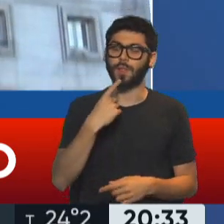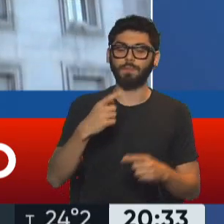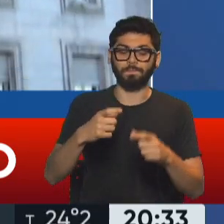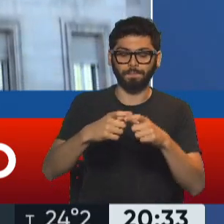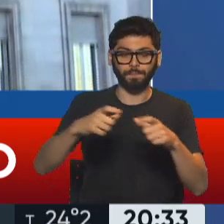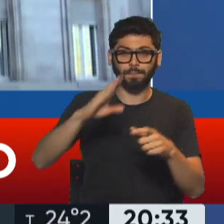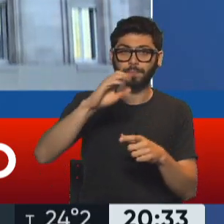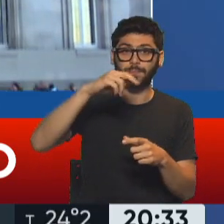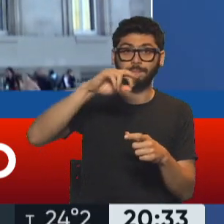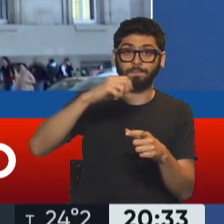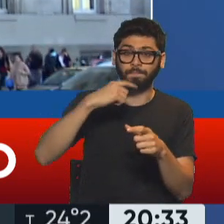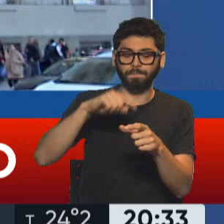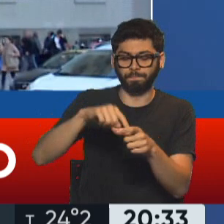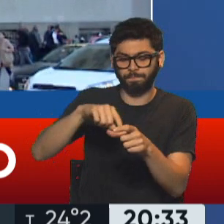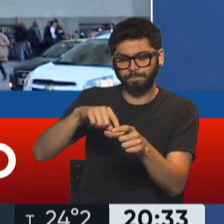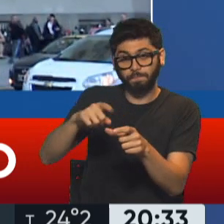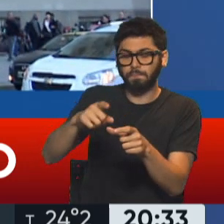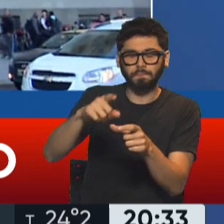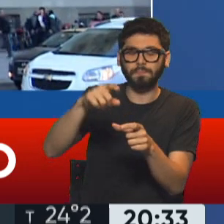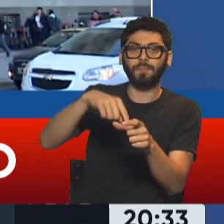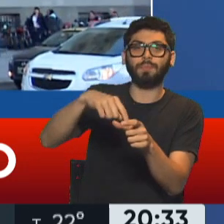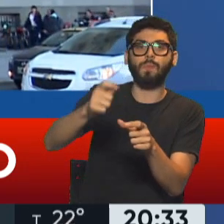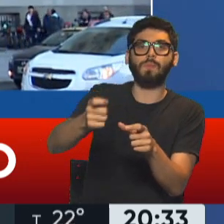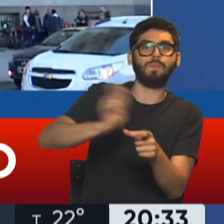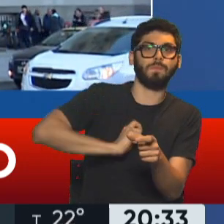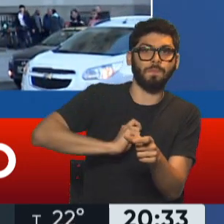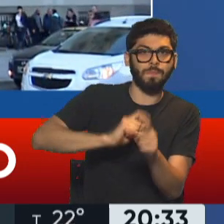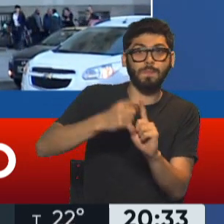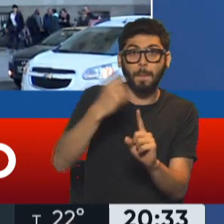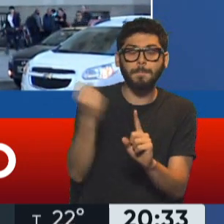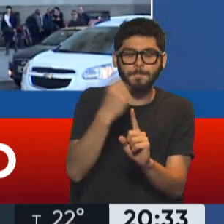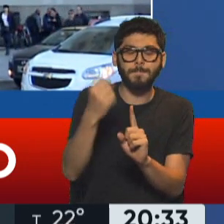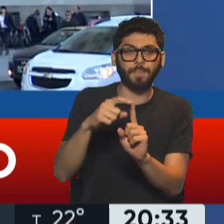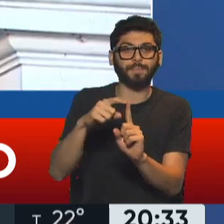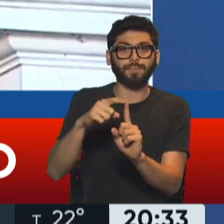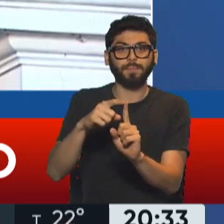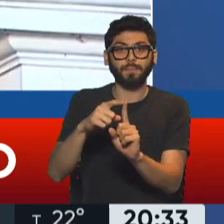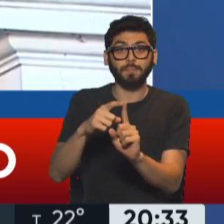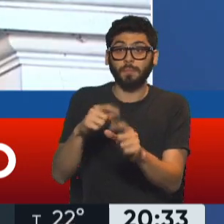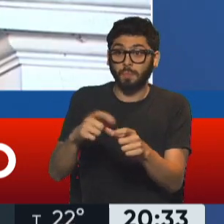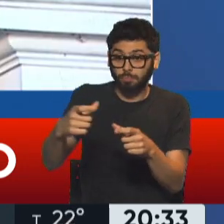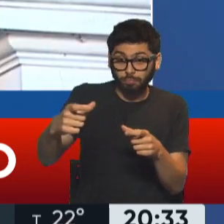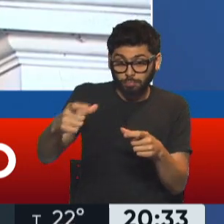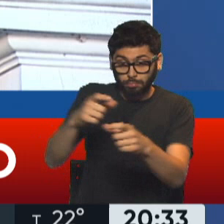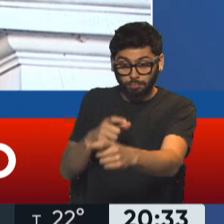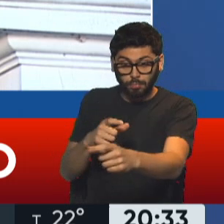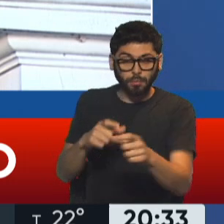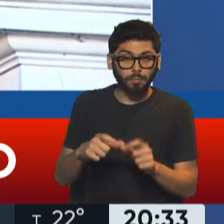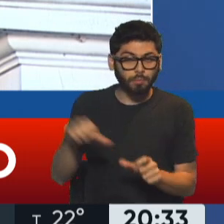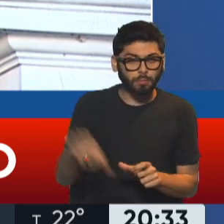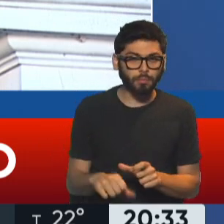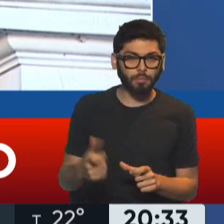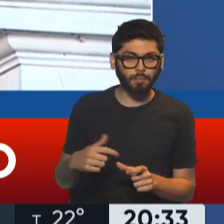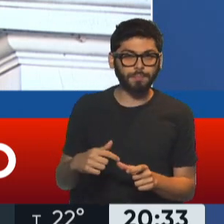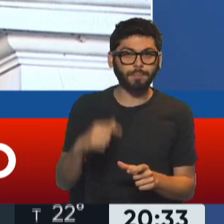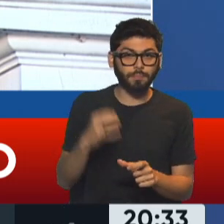banco tenía un determinado bono que tenía un interés importante y se lo cambiaron por otro bono, perjudicándolo. Bueno, esos fueron